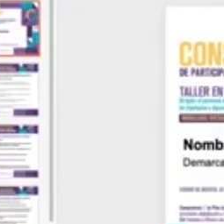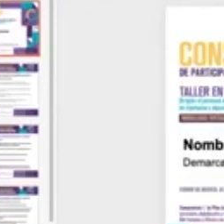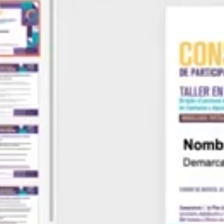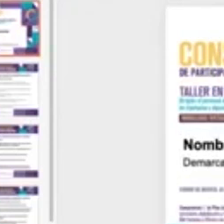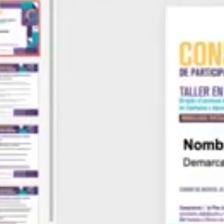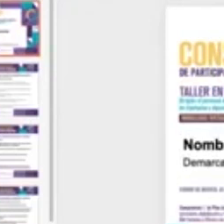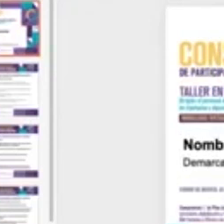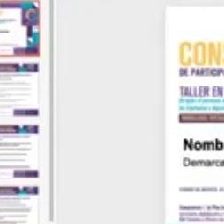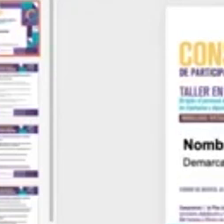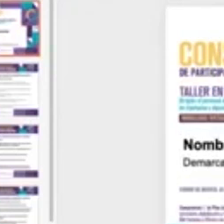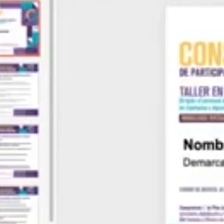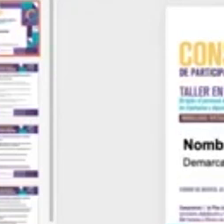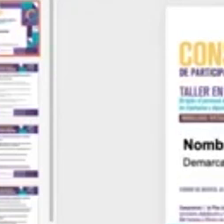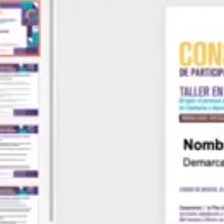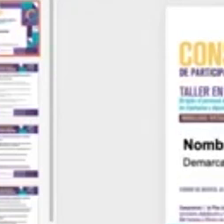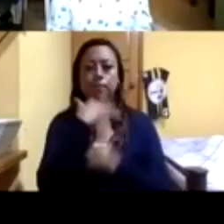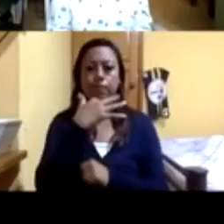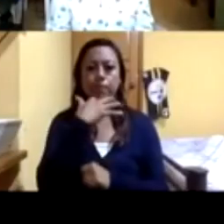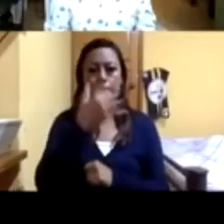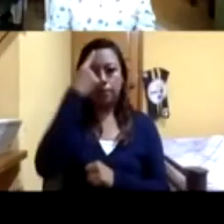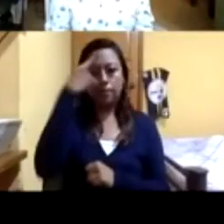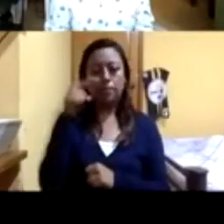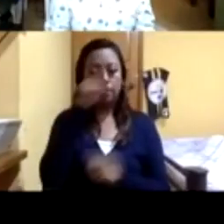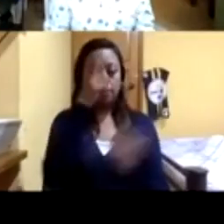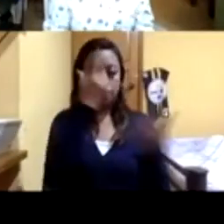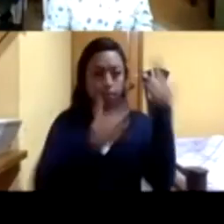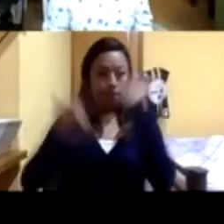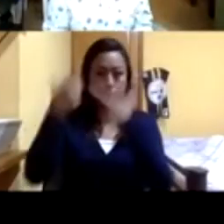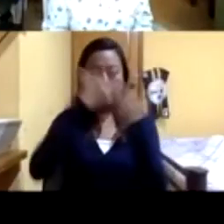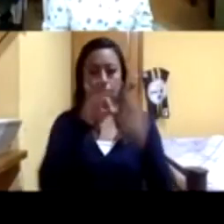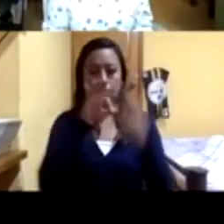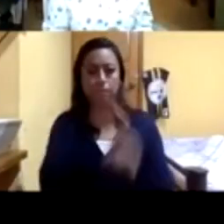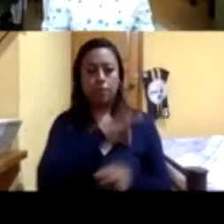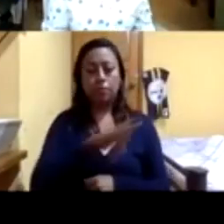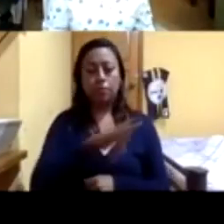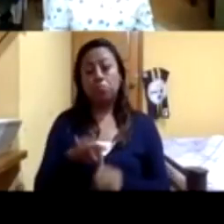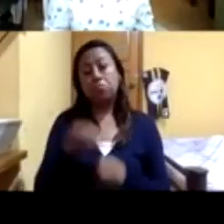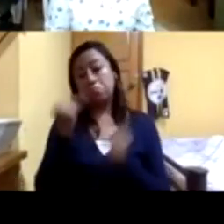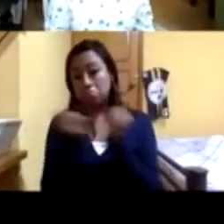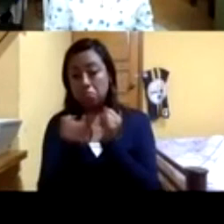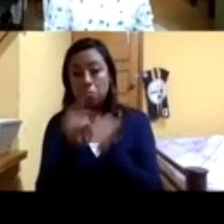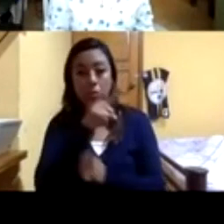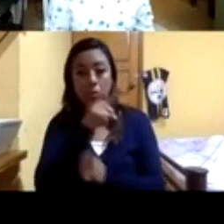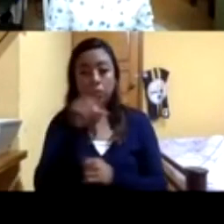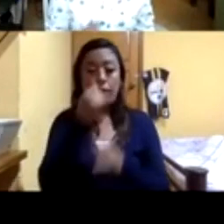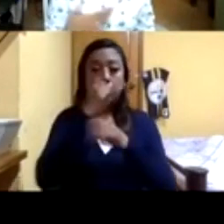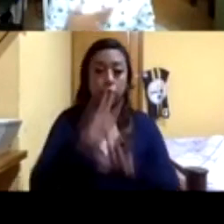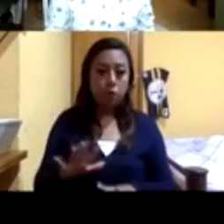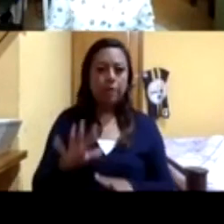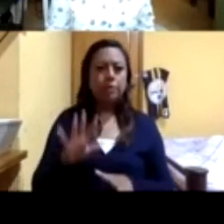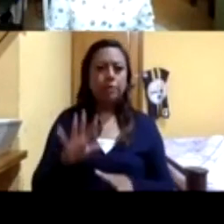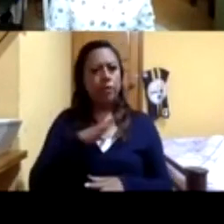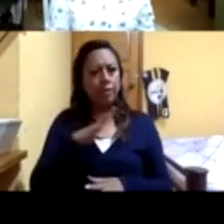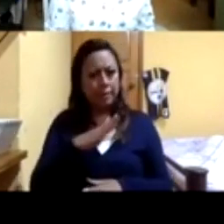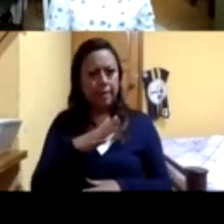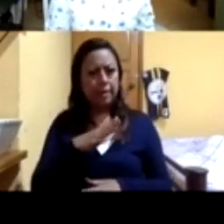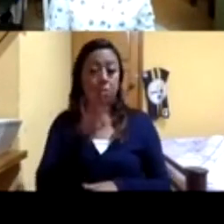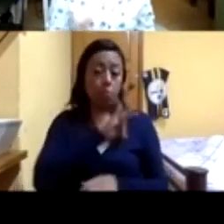una revisión y si tienen información que pueda ser benéfica para las personas, lo